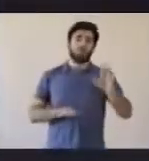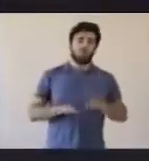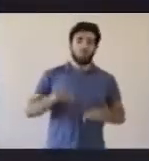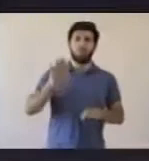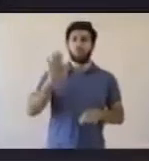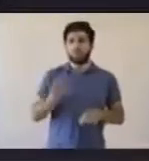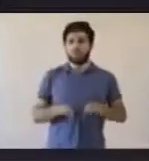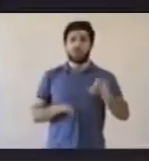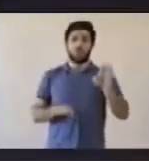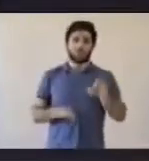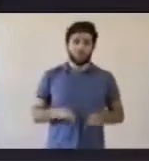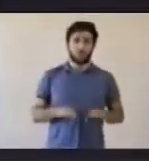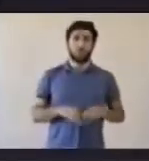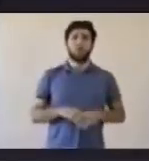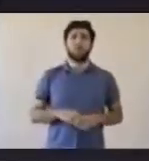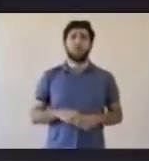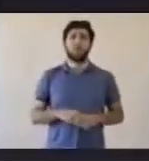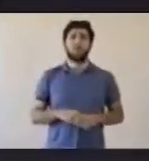1, 2, 3, 4.